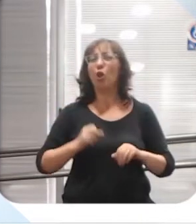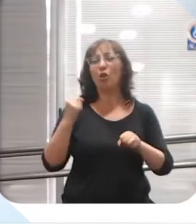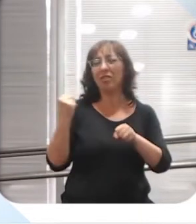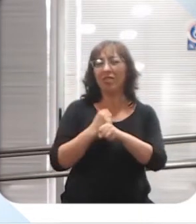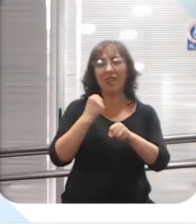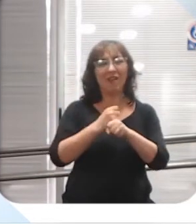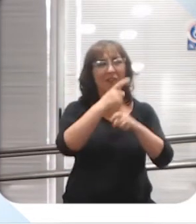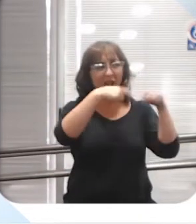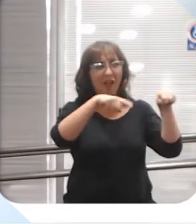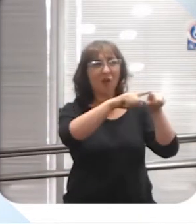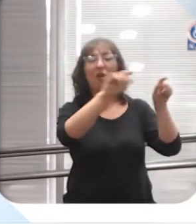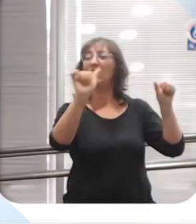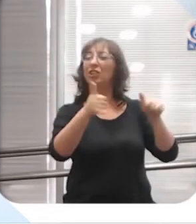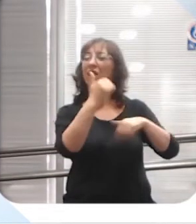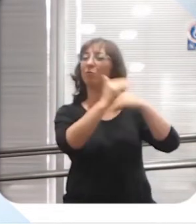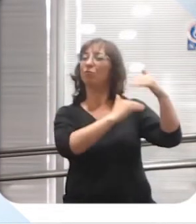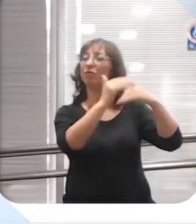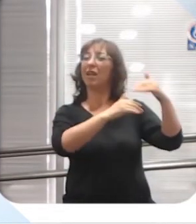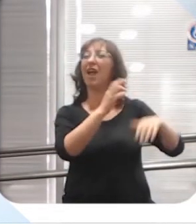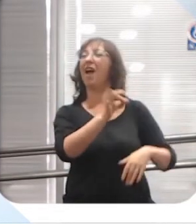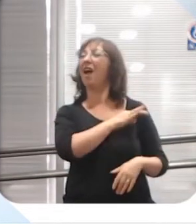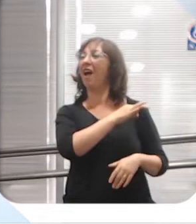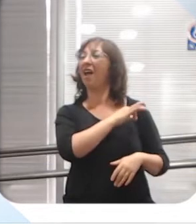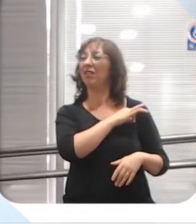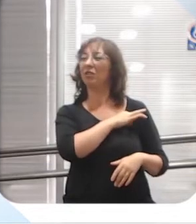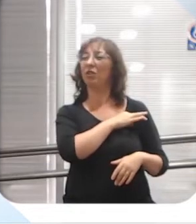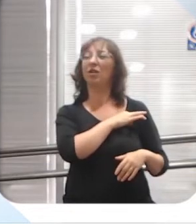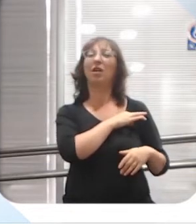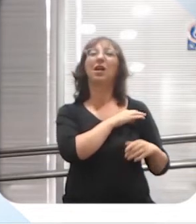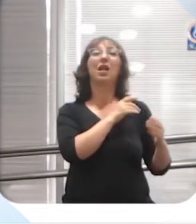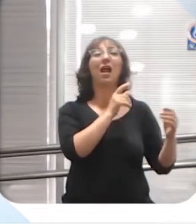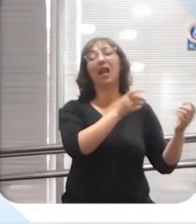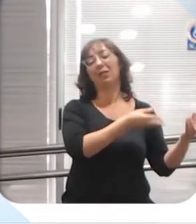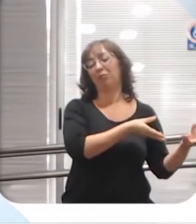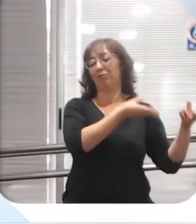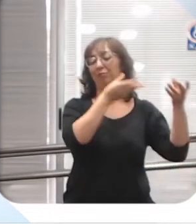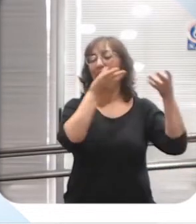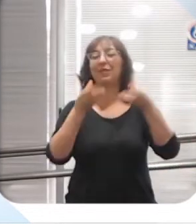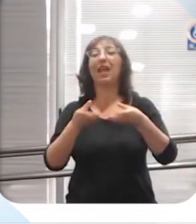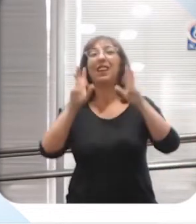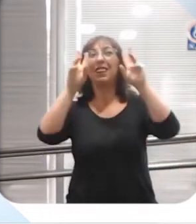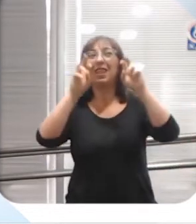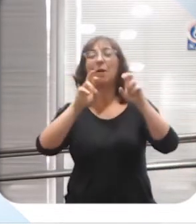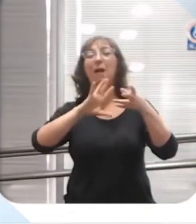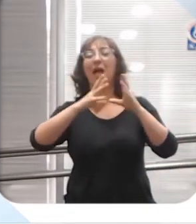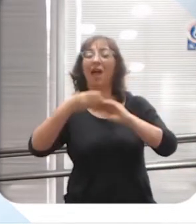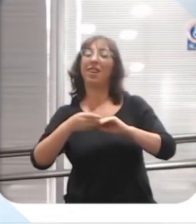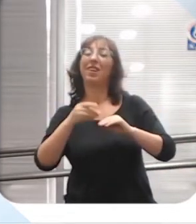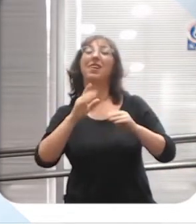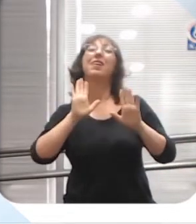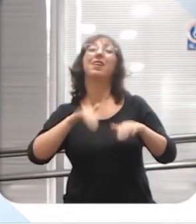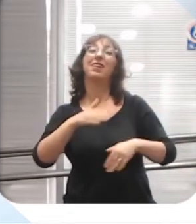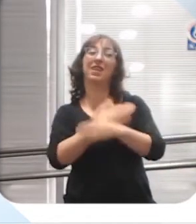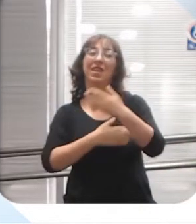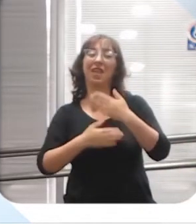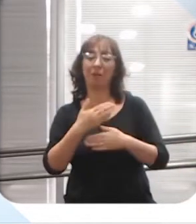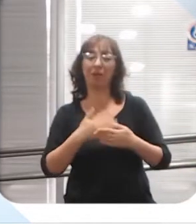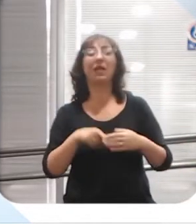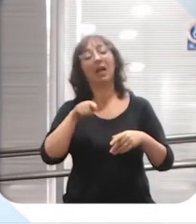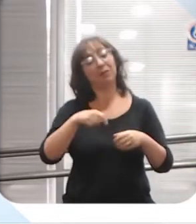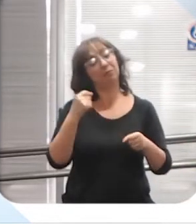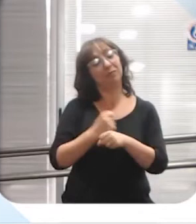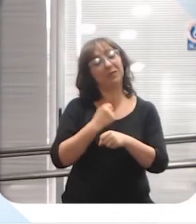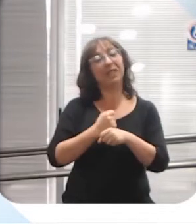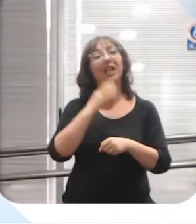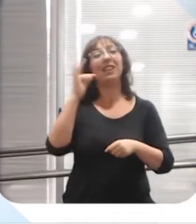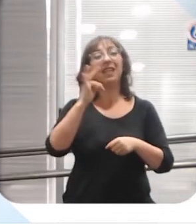que ellos han desarrollado en tantos años, acercarlo más a la temática de la discapacidad. Y ahí es que estamos trabajando en